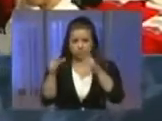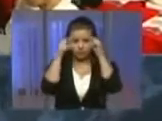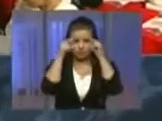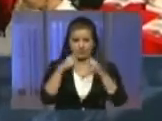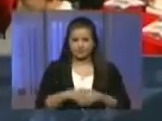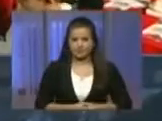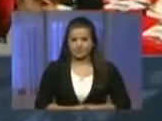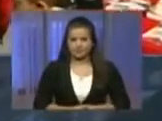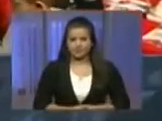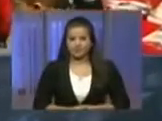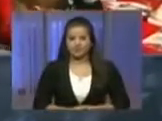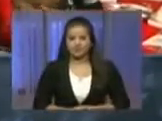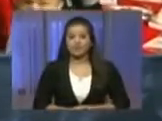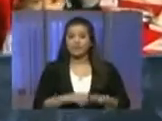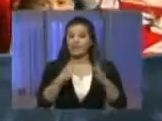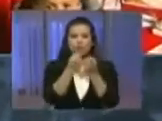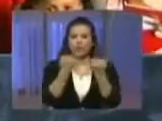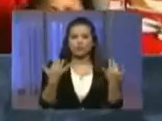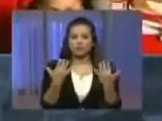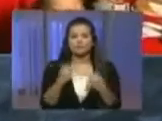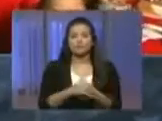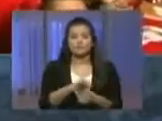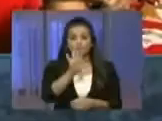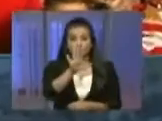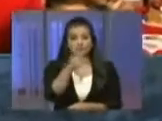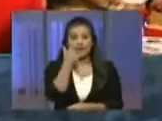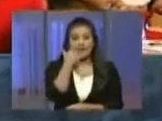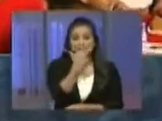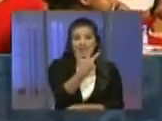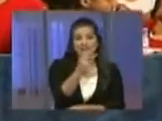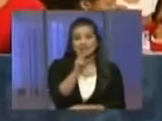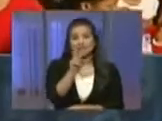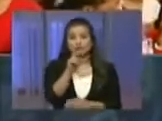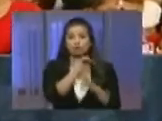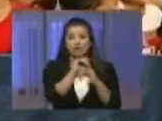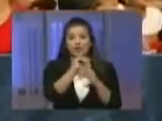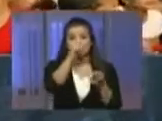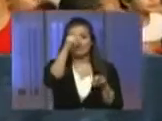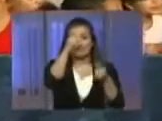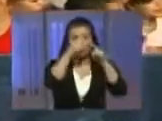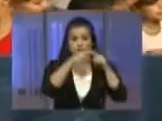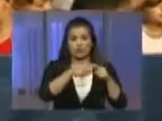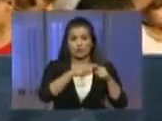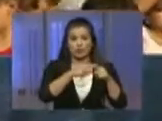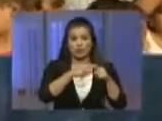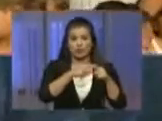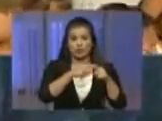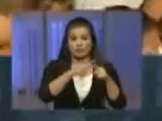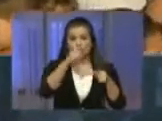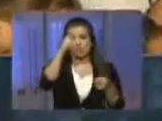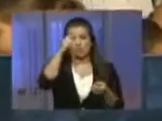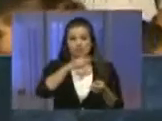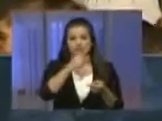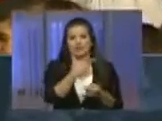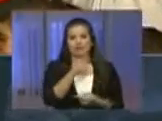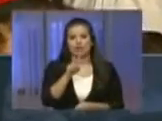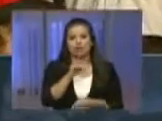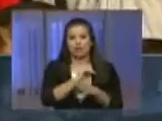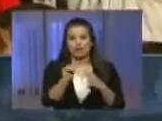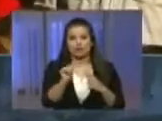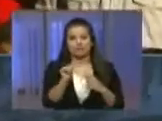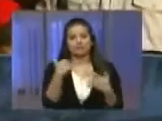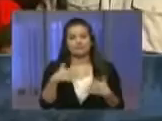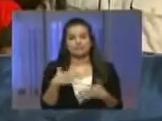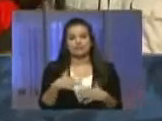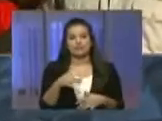lentes llegó hasta 32 el barril ya hoy terminó